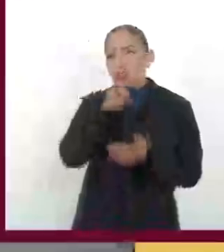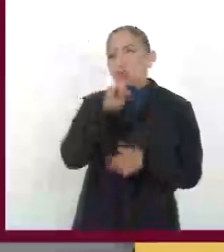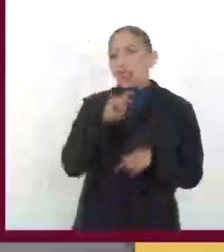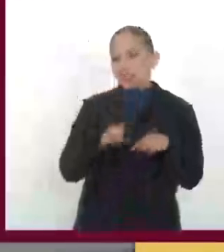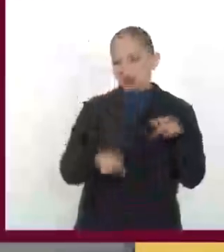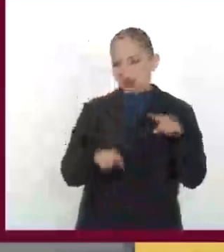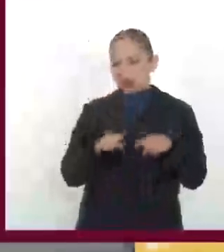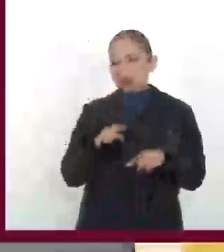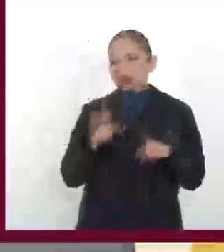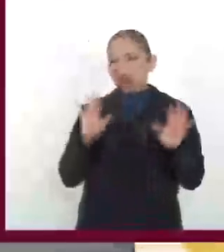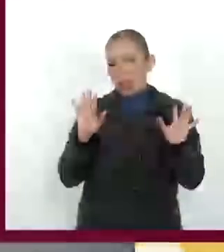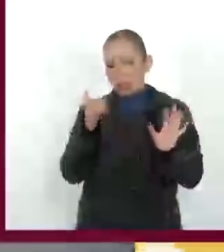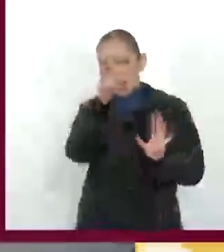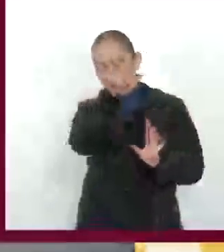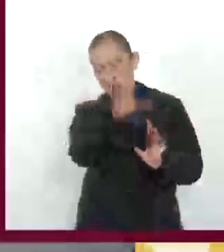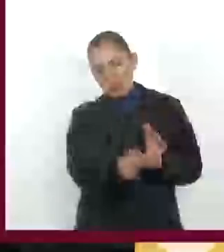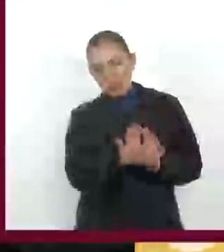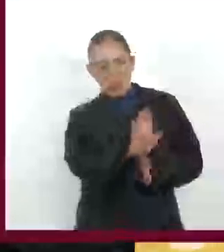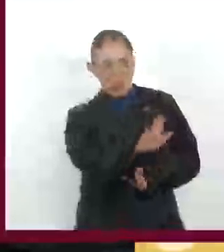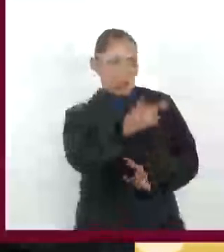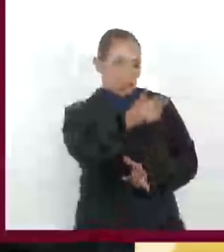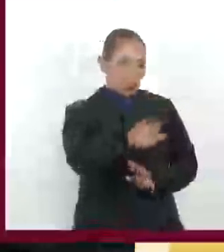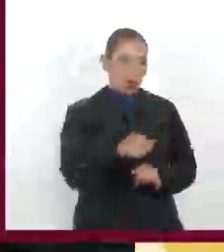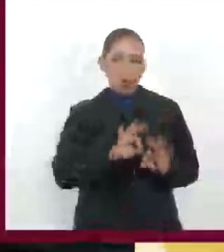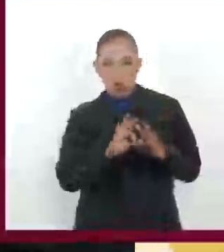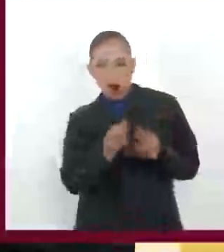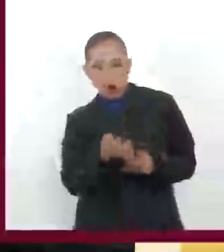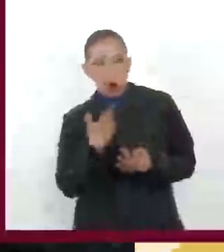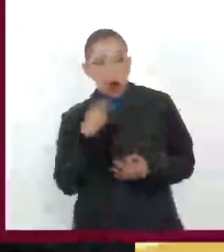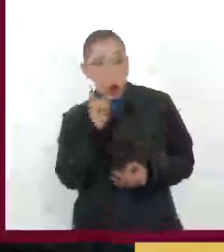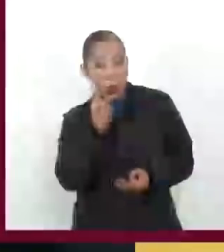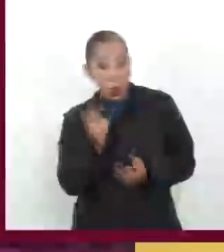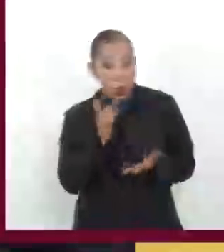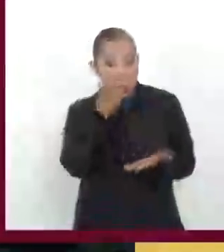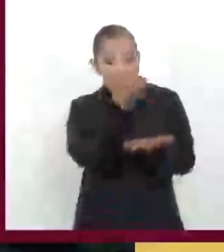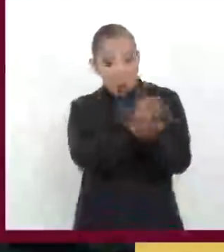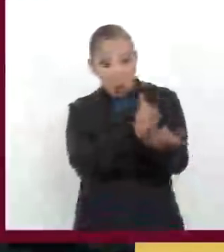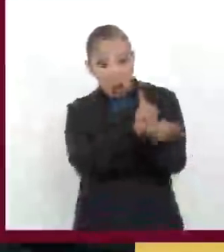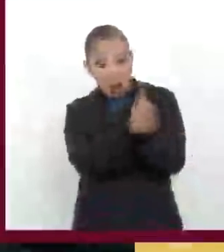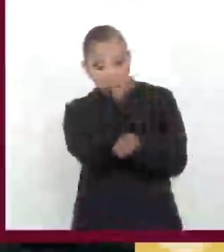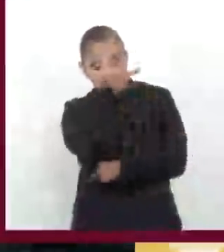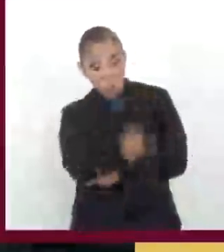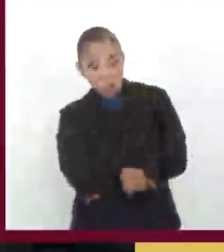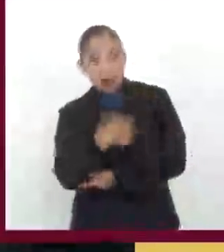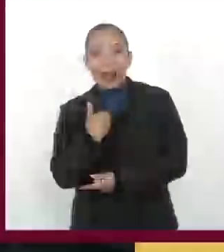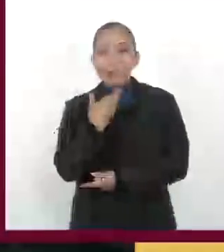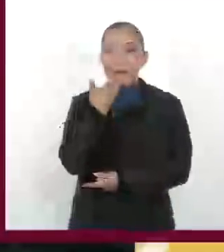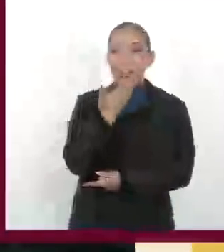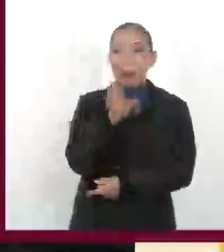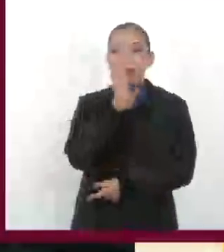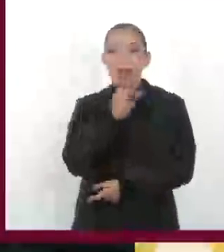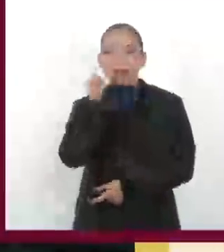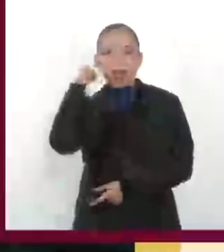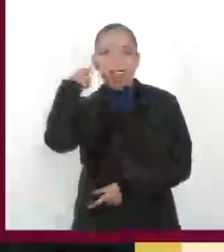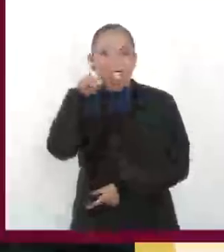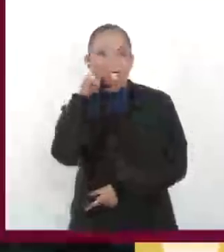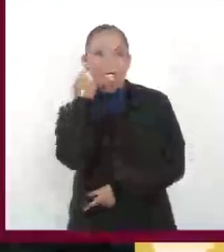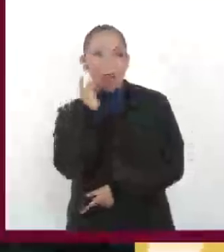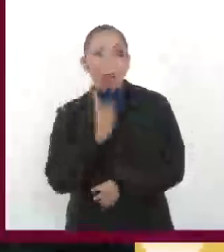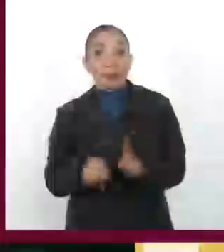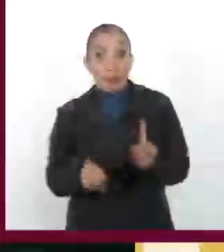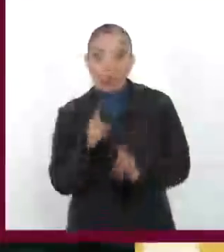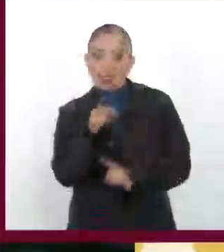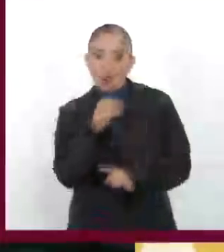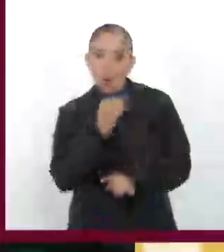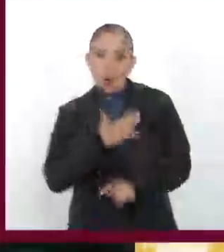que también depende de la actitud que tengan ellos en el momento que te van a atender, porque a veces o están de buenas o están de